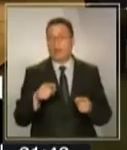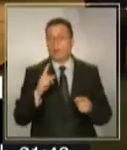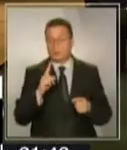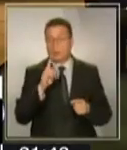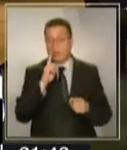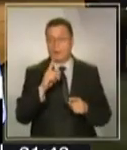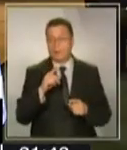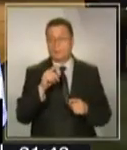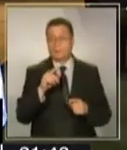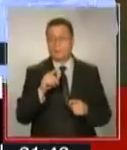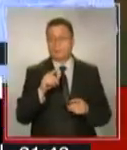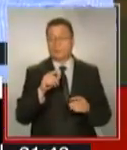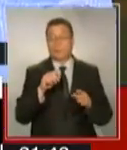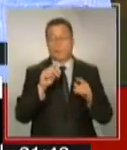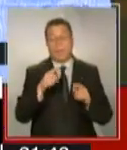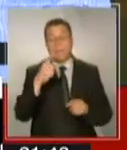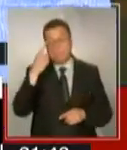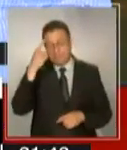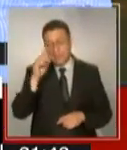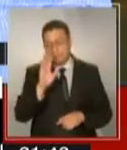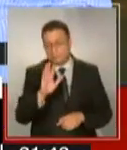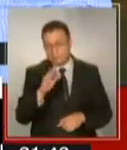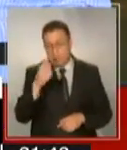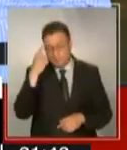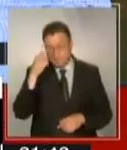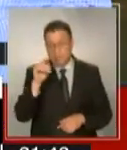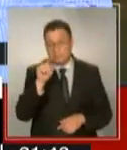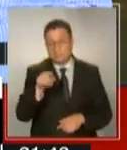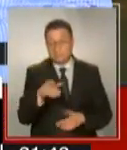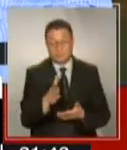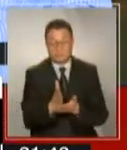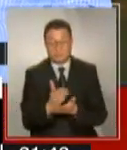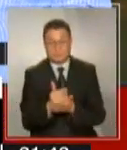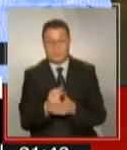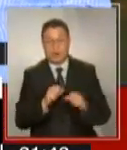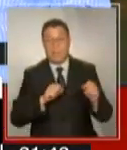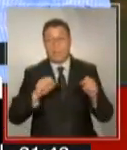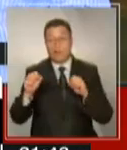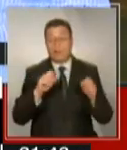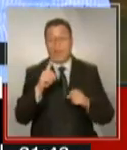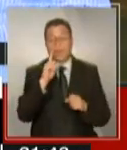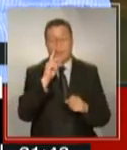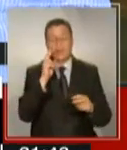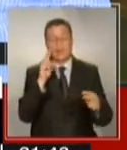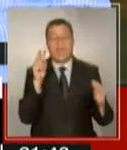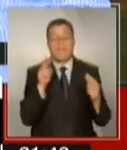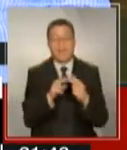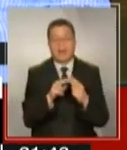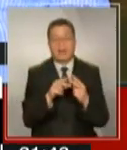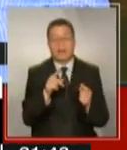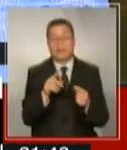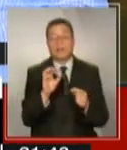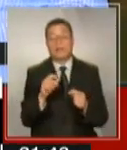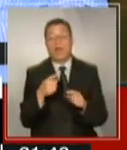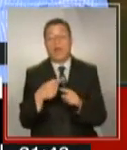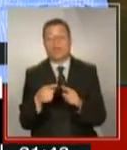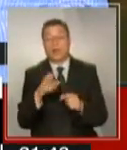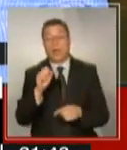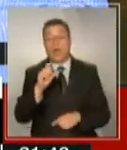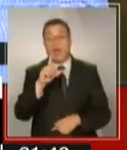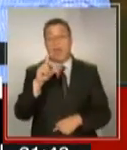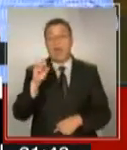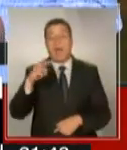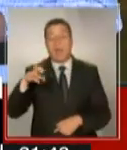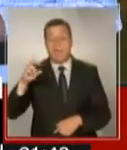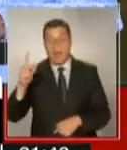de... Alcalde, sí. Esa operación política tiene que ver, porque usted dice está, entre otros, Andrés Alamán, detrás